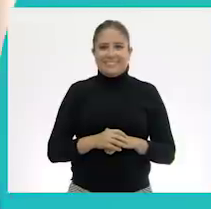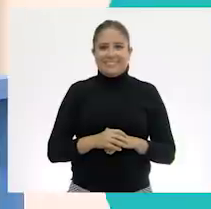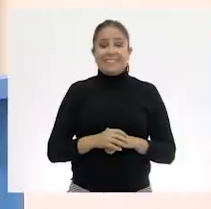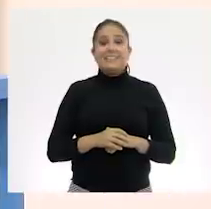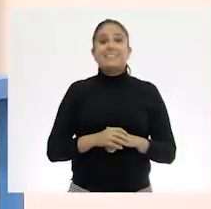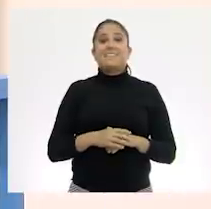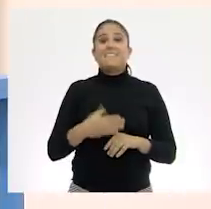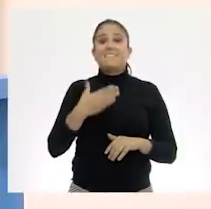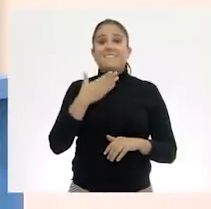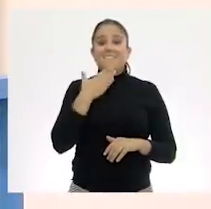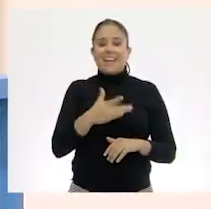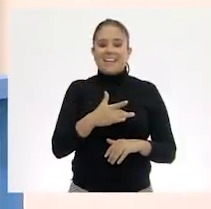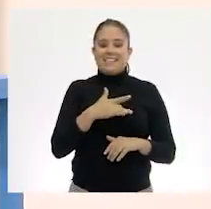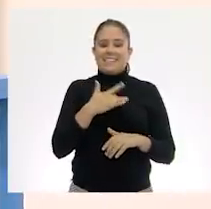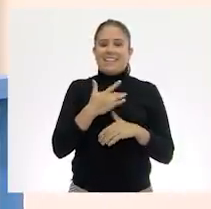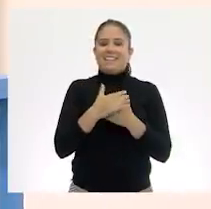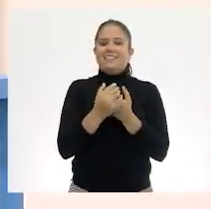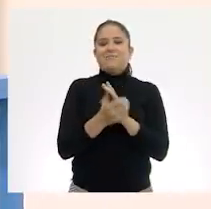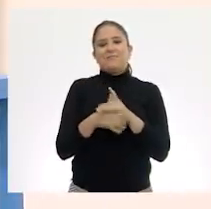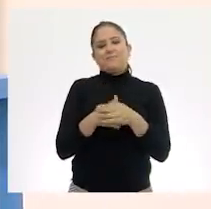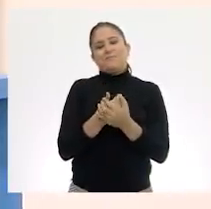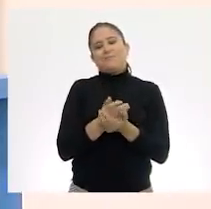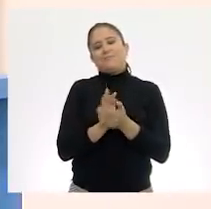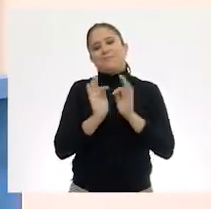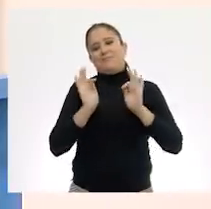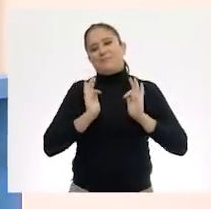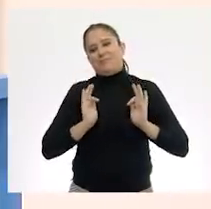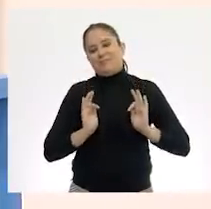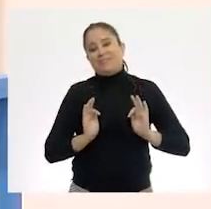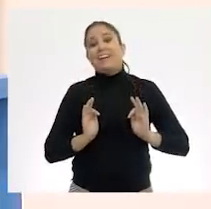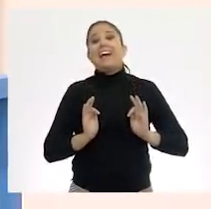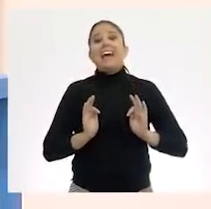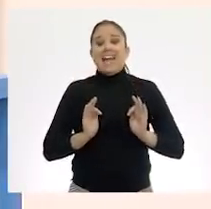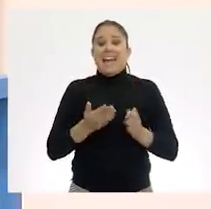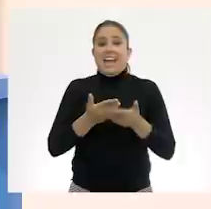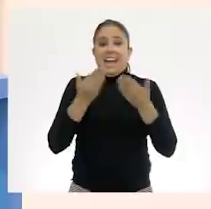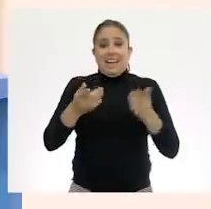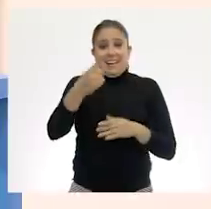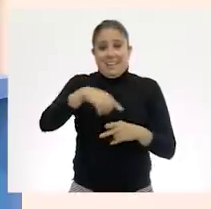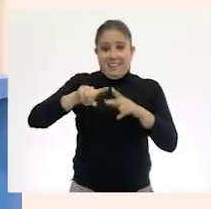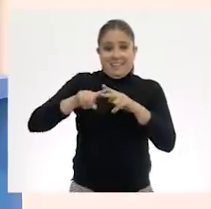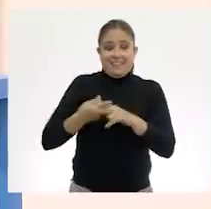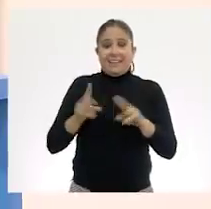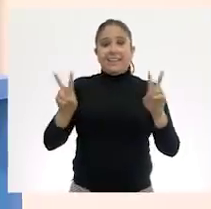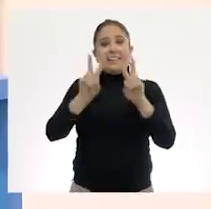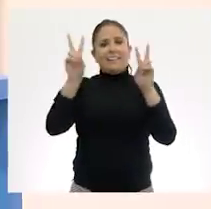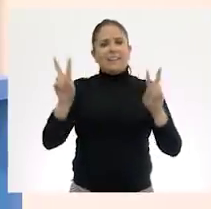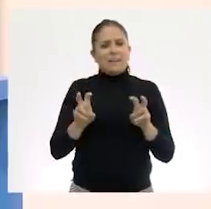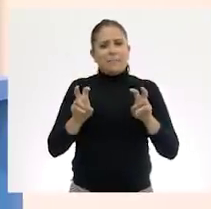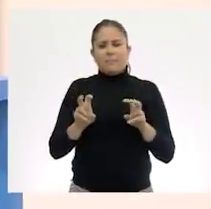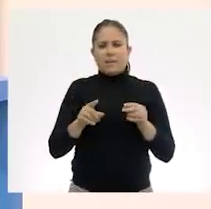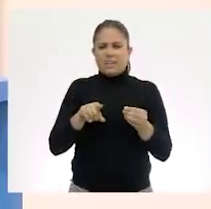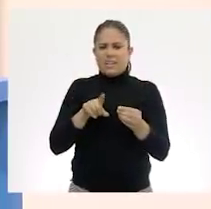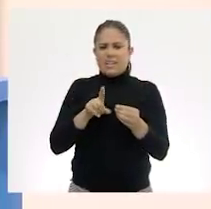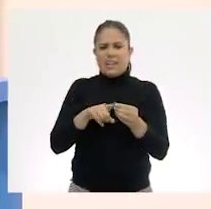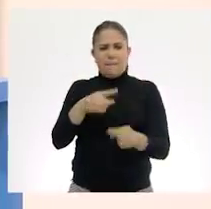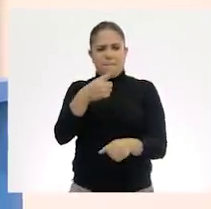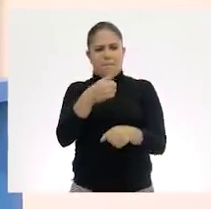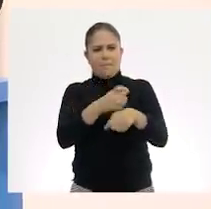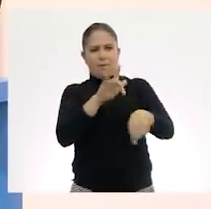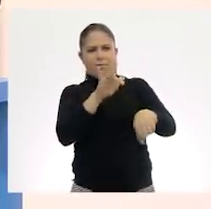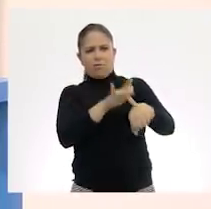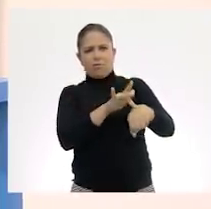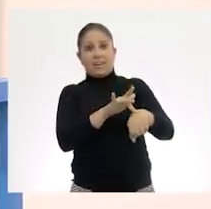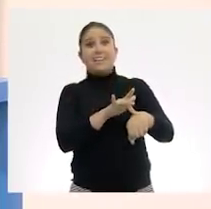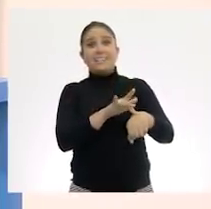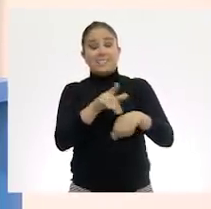¡Qué bien se siente lavarse las manos, ¿verdad? Bueno, ahora sí vamos a comenzar con el tema de ¿quién va primero? ¿Quién quiere